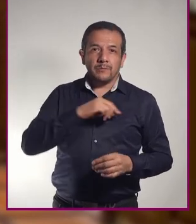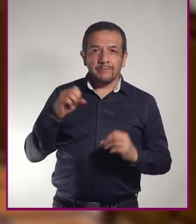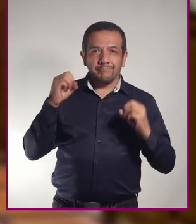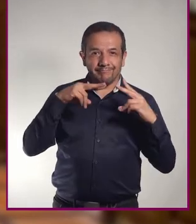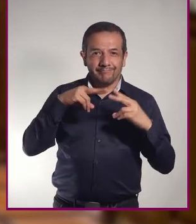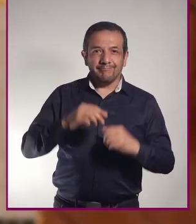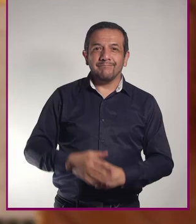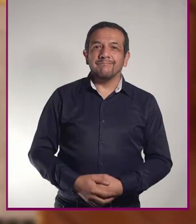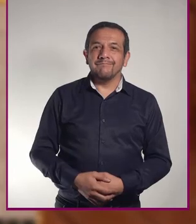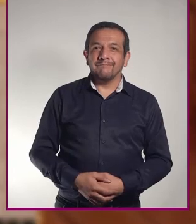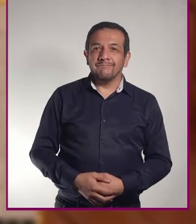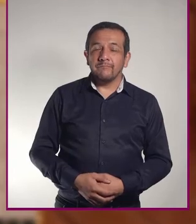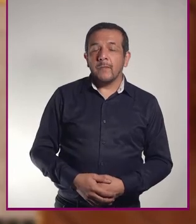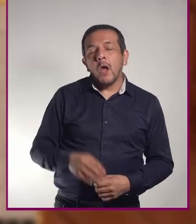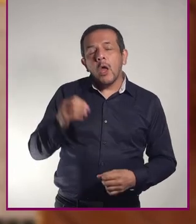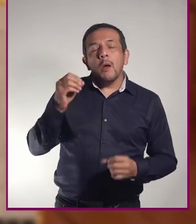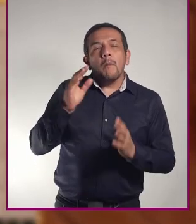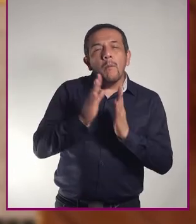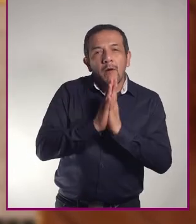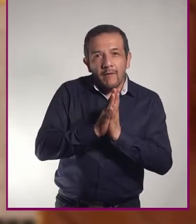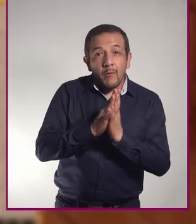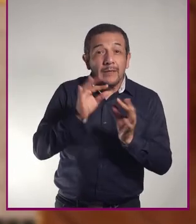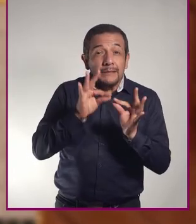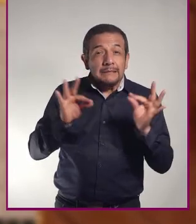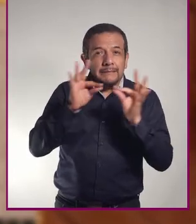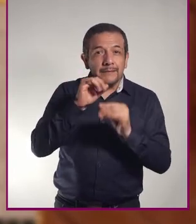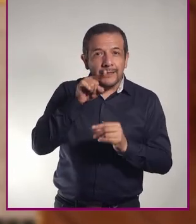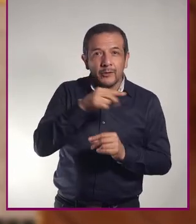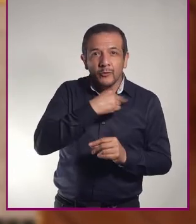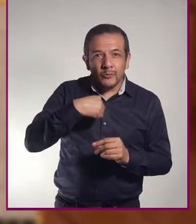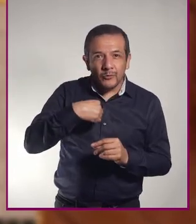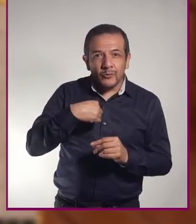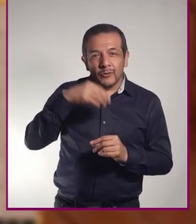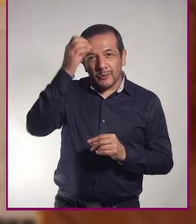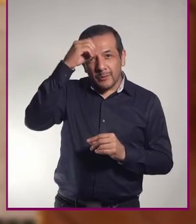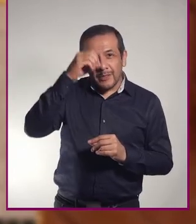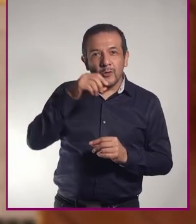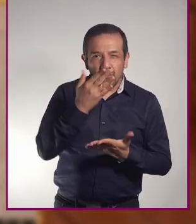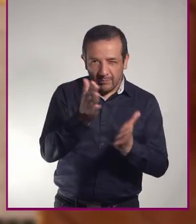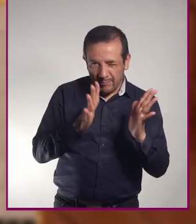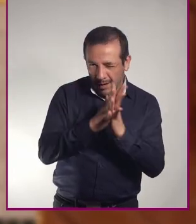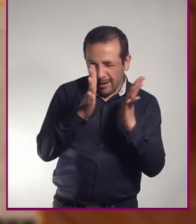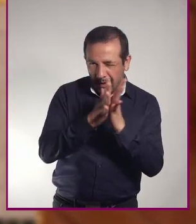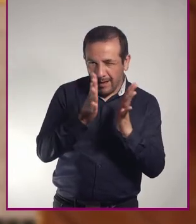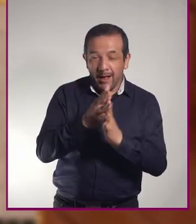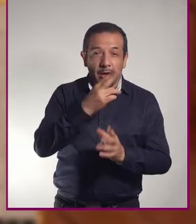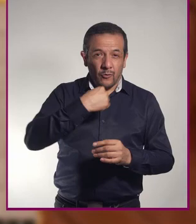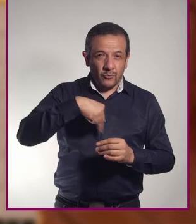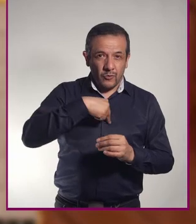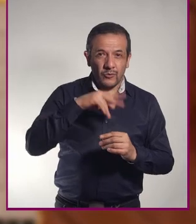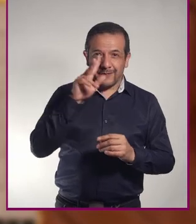pronto. No olvides que nos interesa escucharte, conocer tu opinión. Participa con